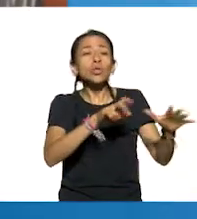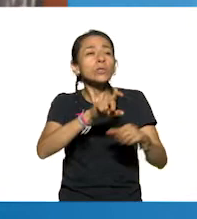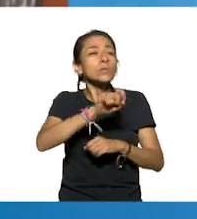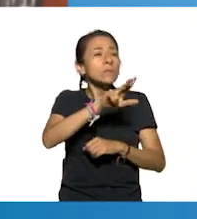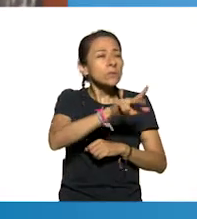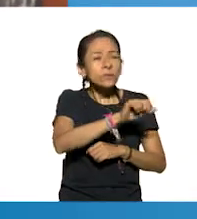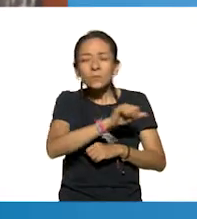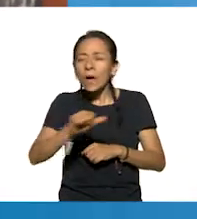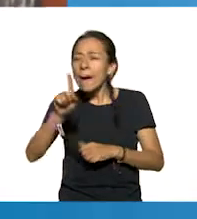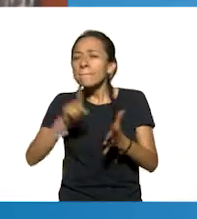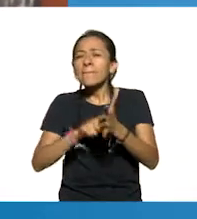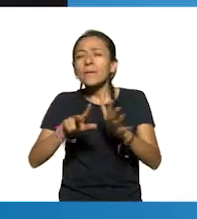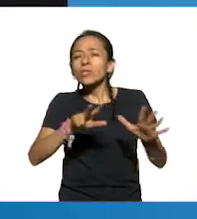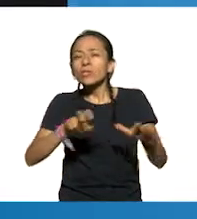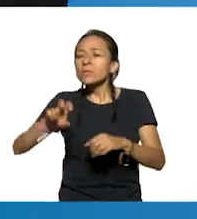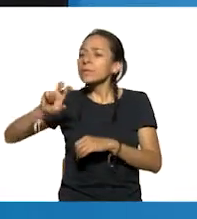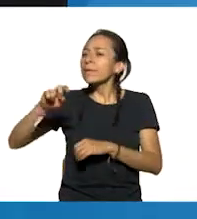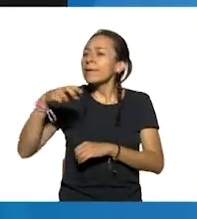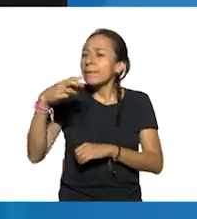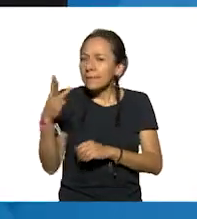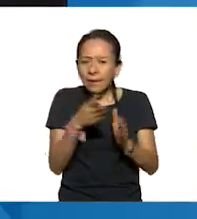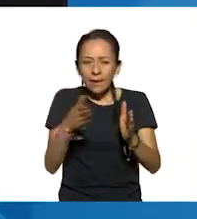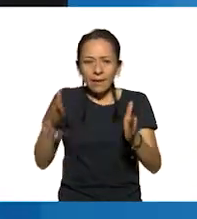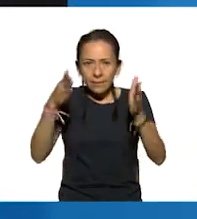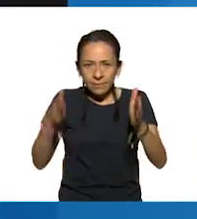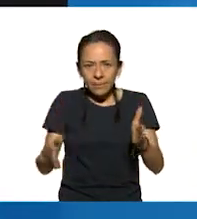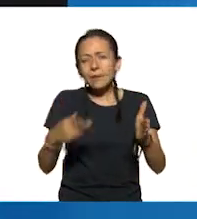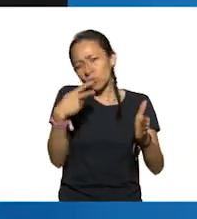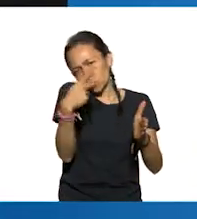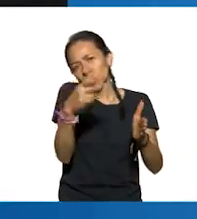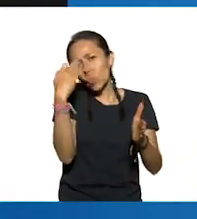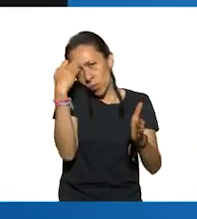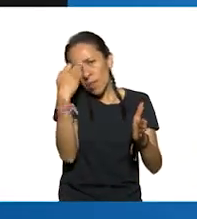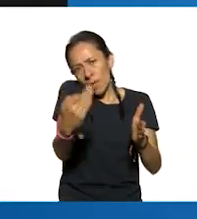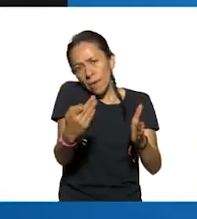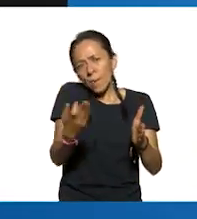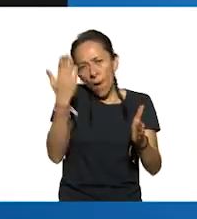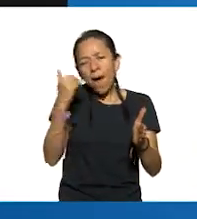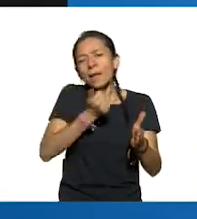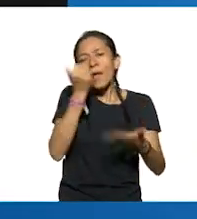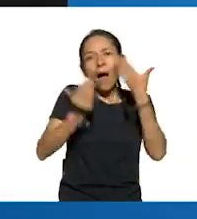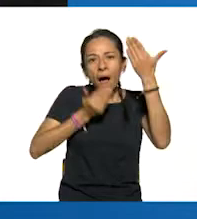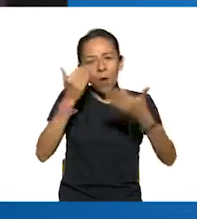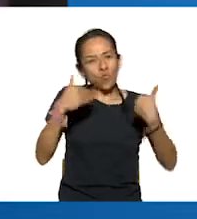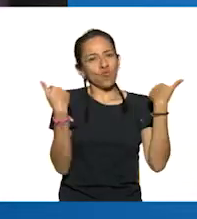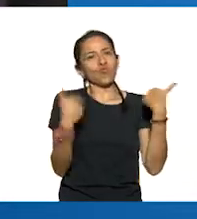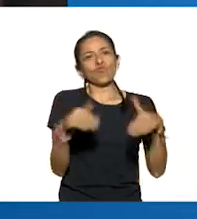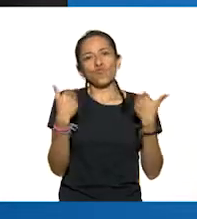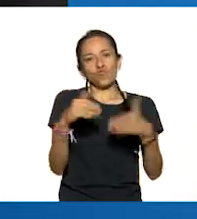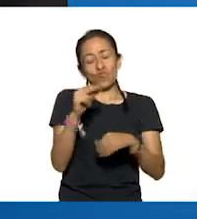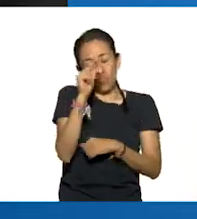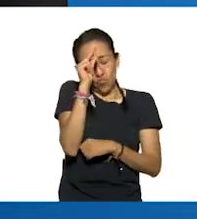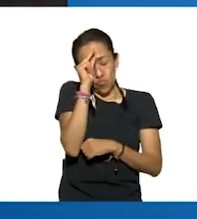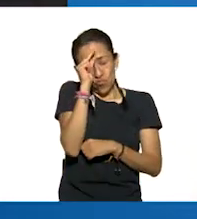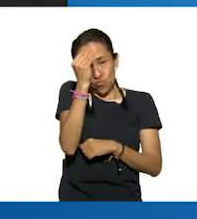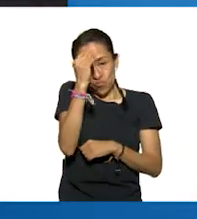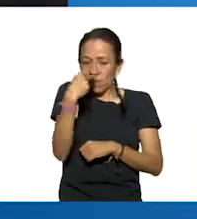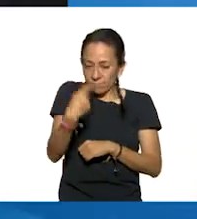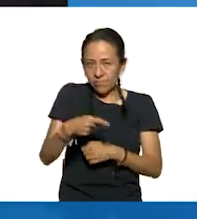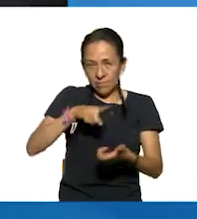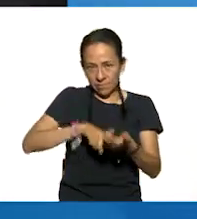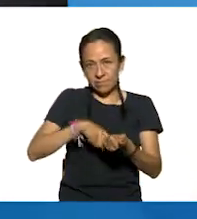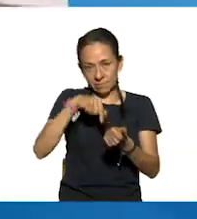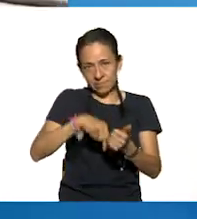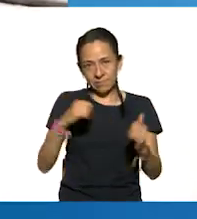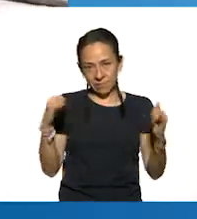1828, 1833 fue su época como alumno distinguido de esta institución.